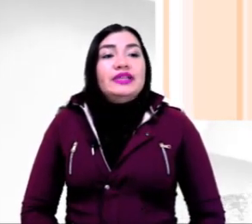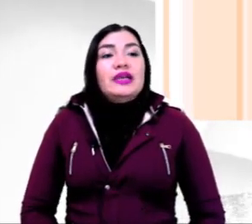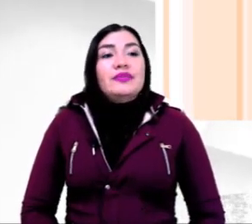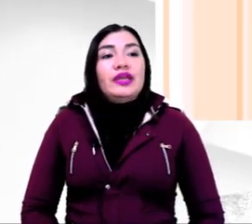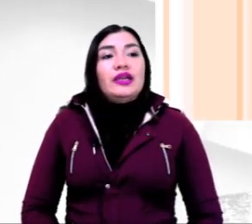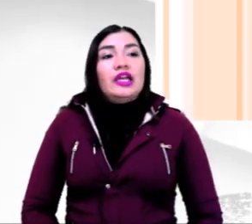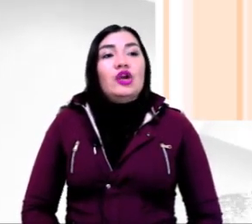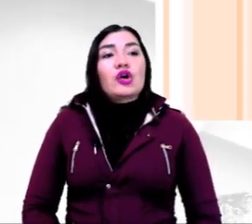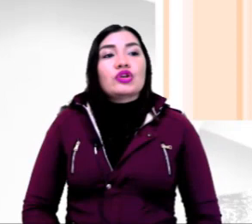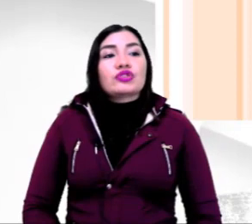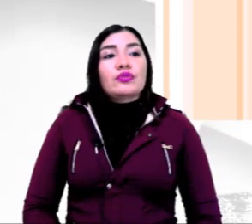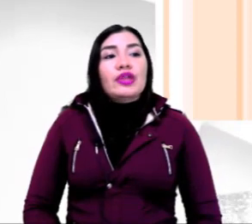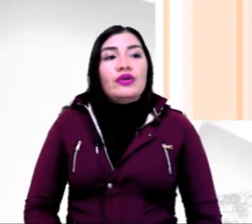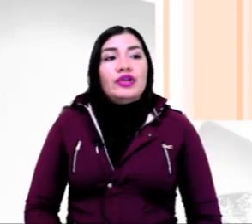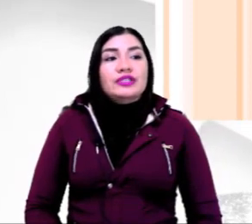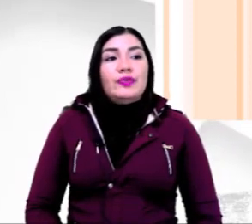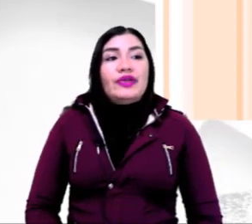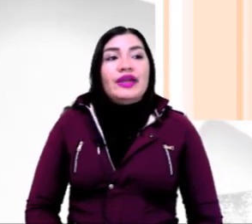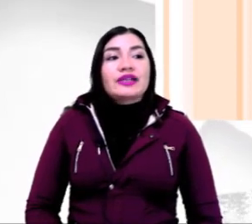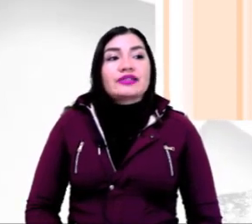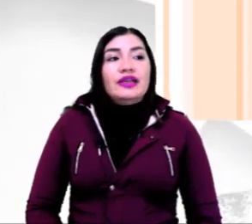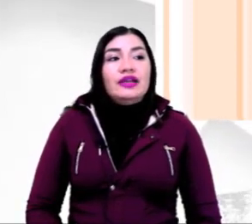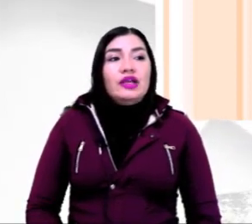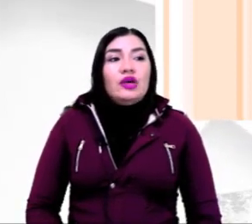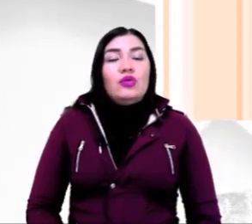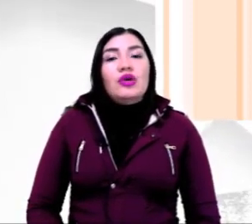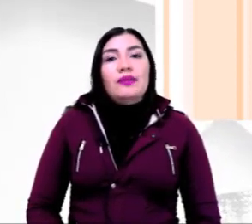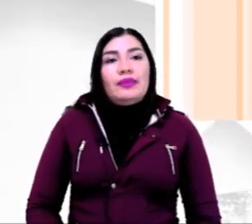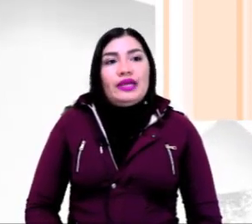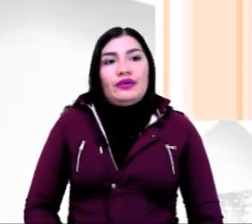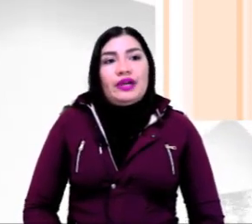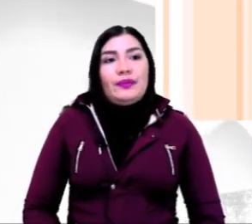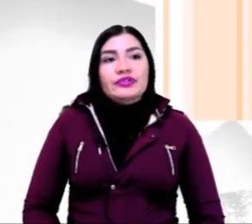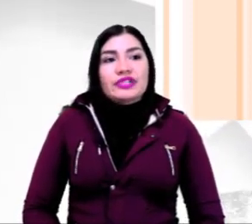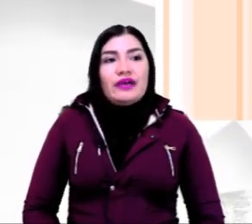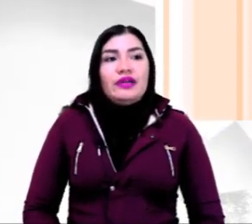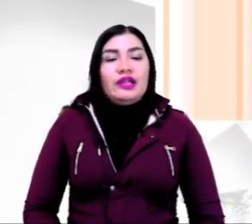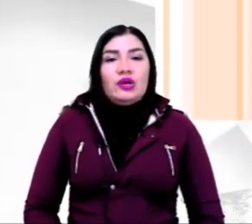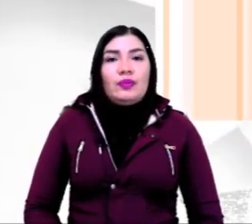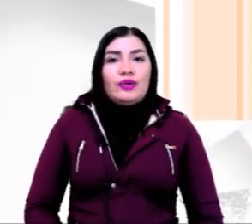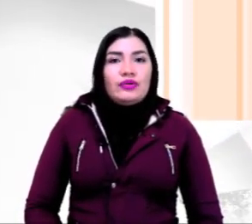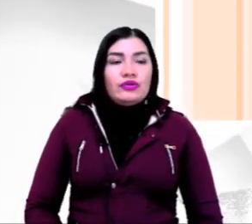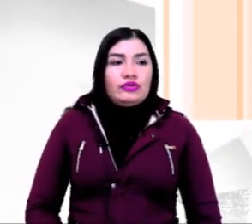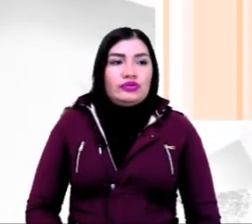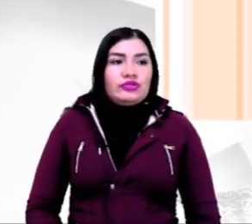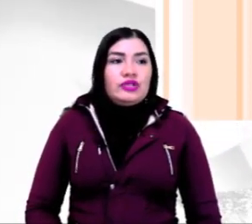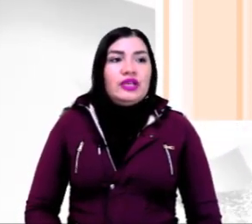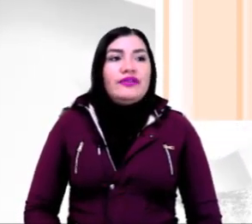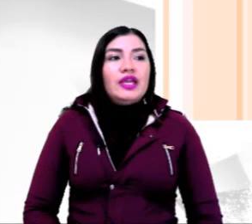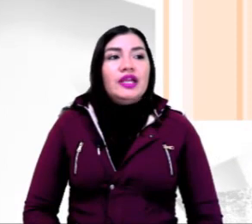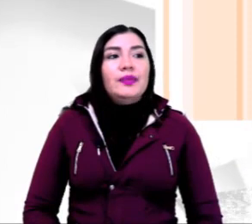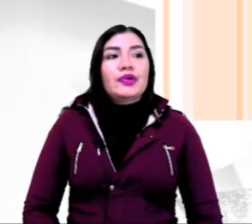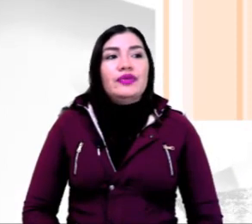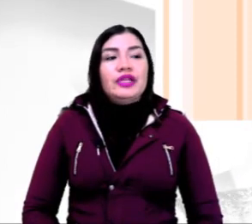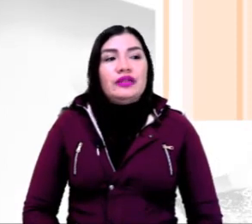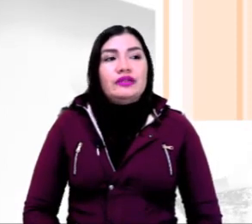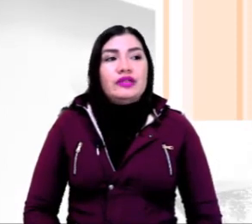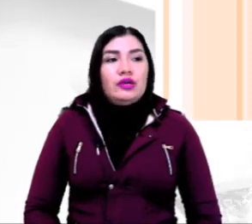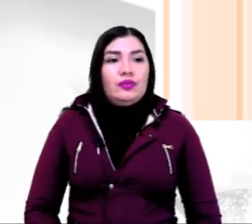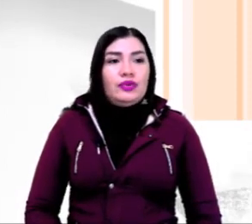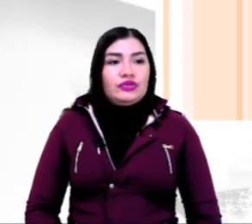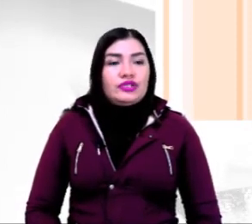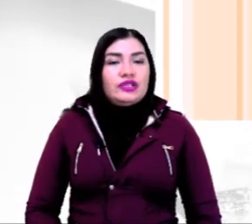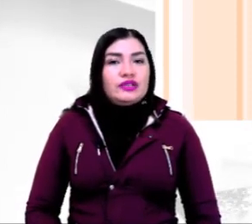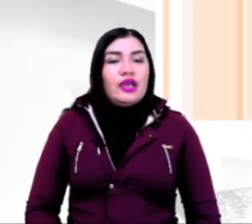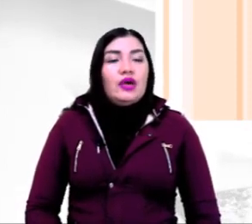Podemos ver también que los consumidores pueden hacer un empleo responsable de los productos y bienes provenientes